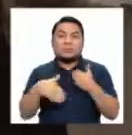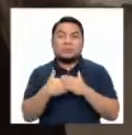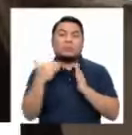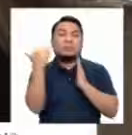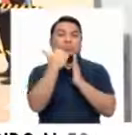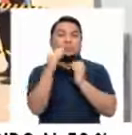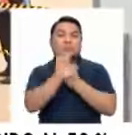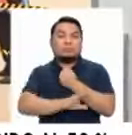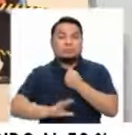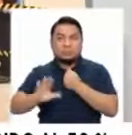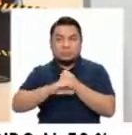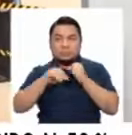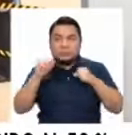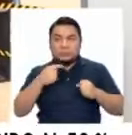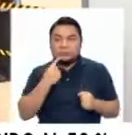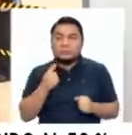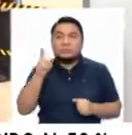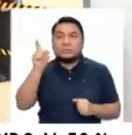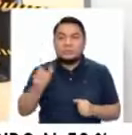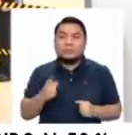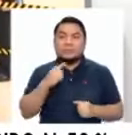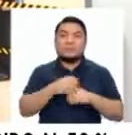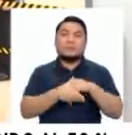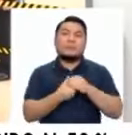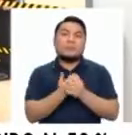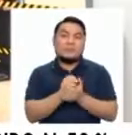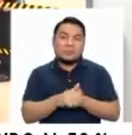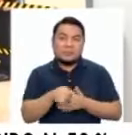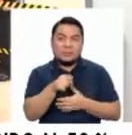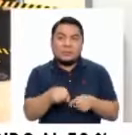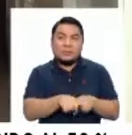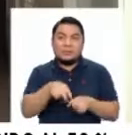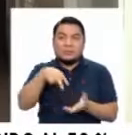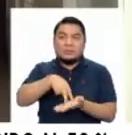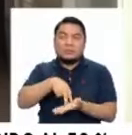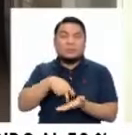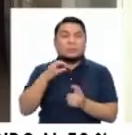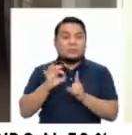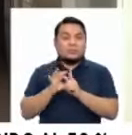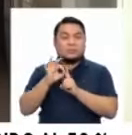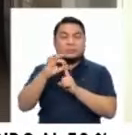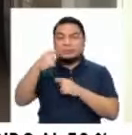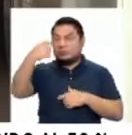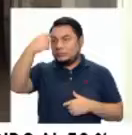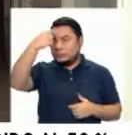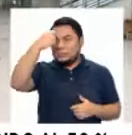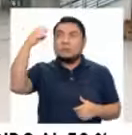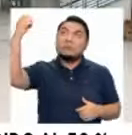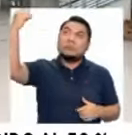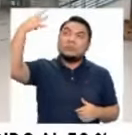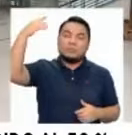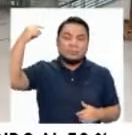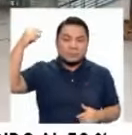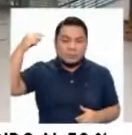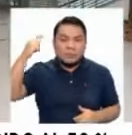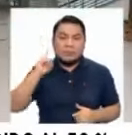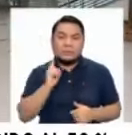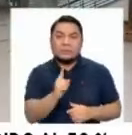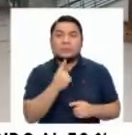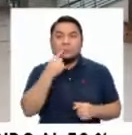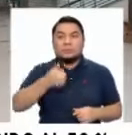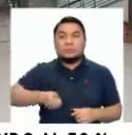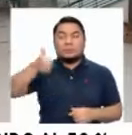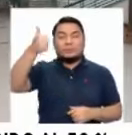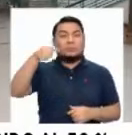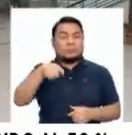protocolo de salubridad que implica el lavado opcional de manos y la medición de temperatura con cámaras termográficas. Luis Alviati, gerente del